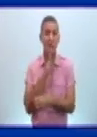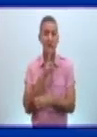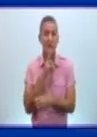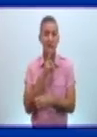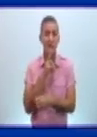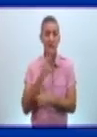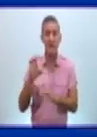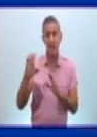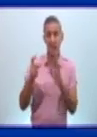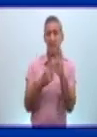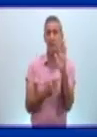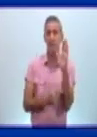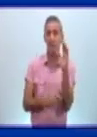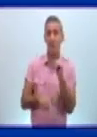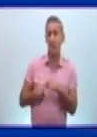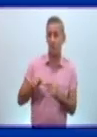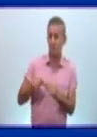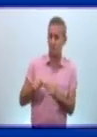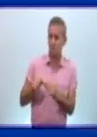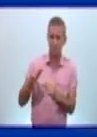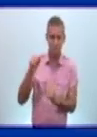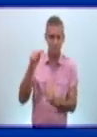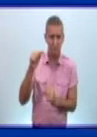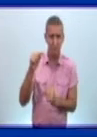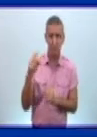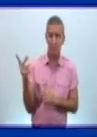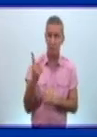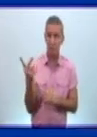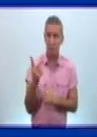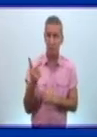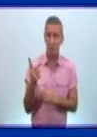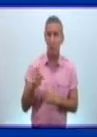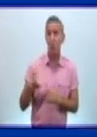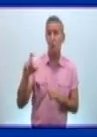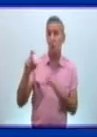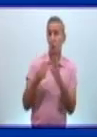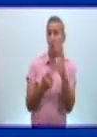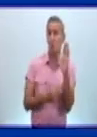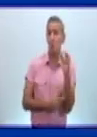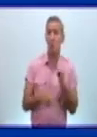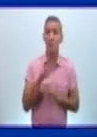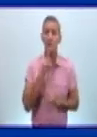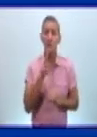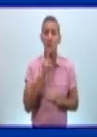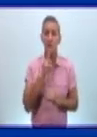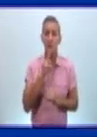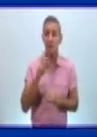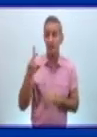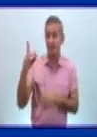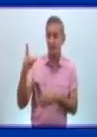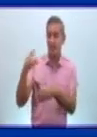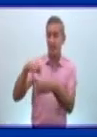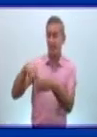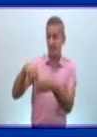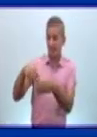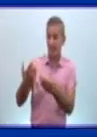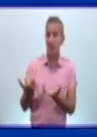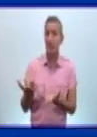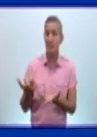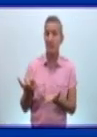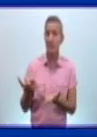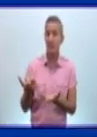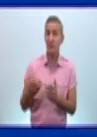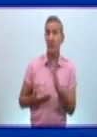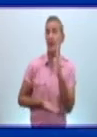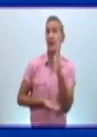encuentra en mayor proporción. Es decir, cuando tengo dos componentes líquidos en una disolución, el disolvente es el que se encuentra en